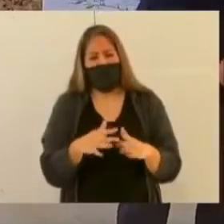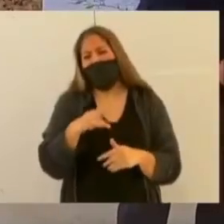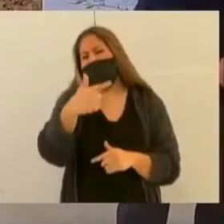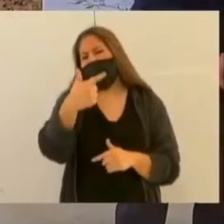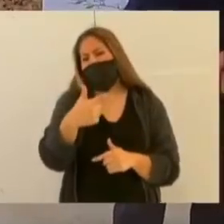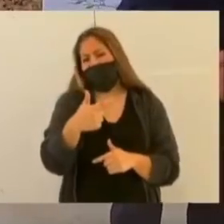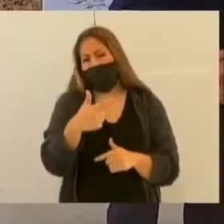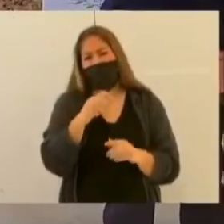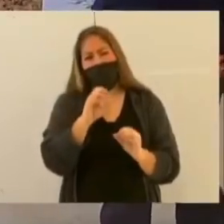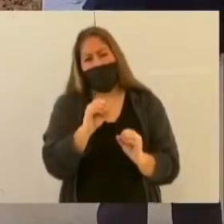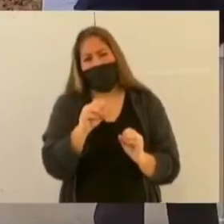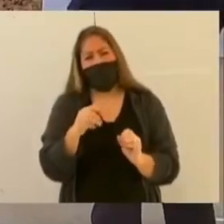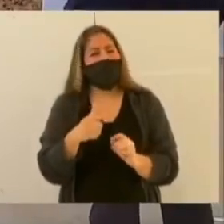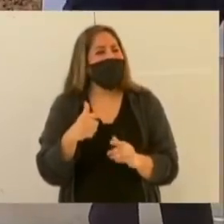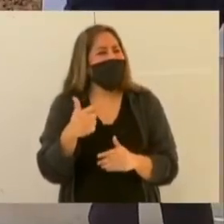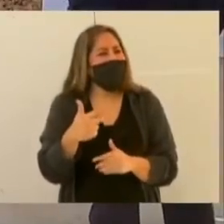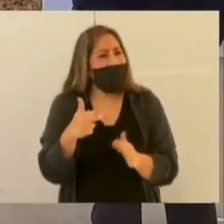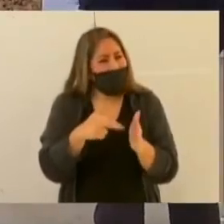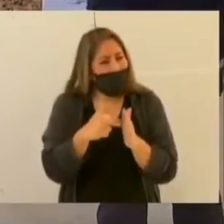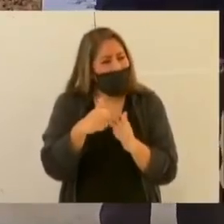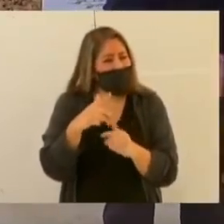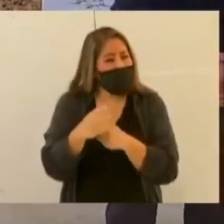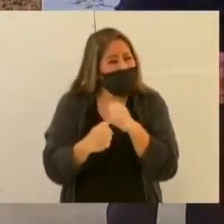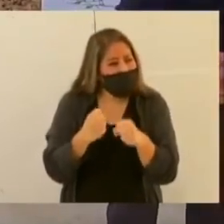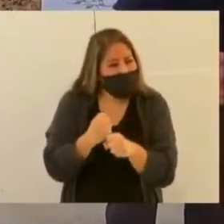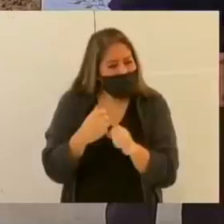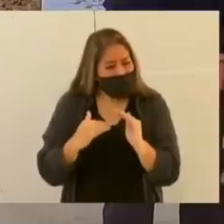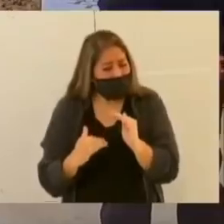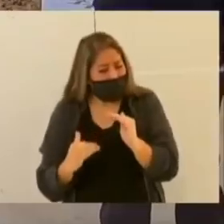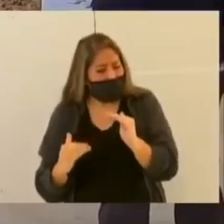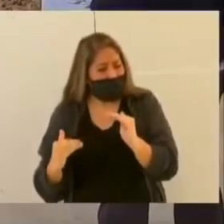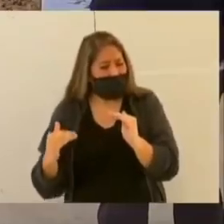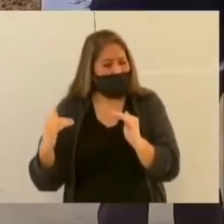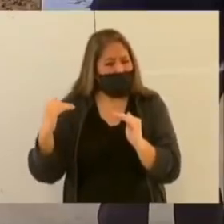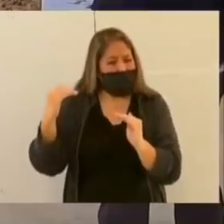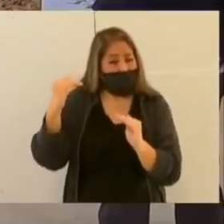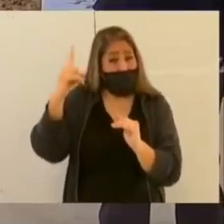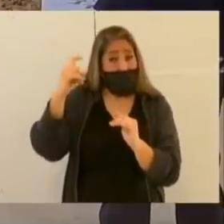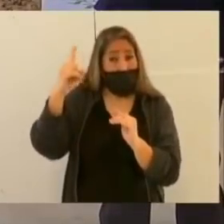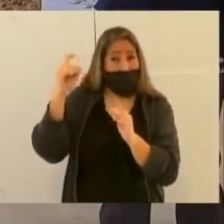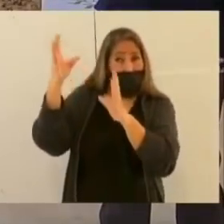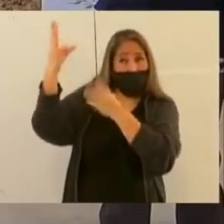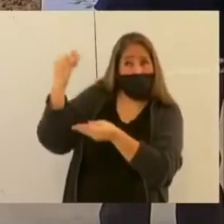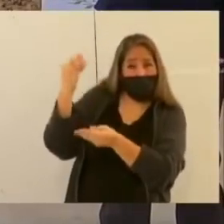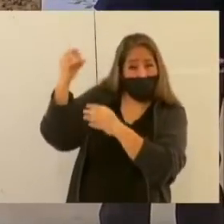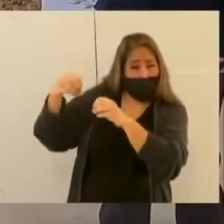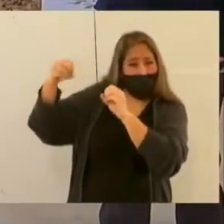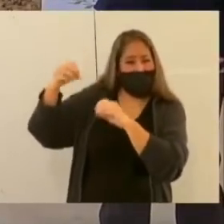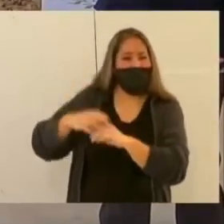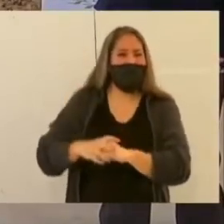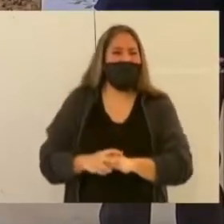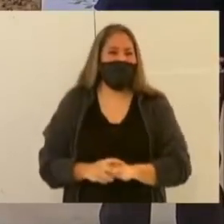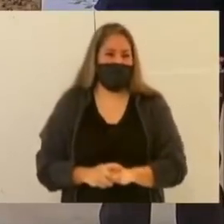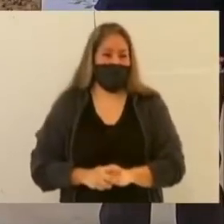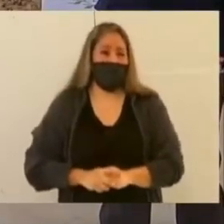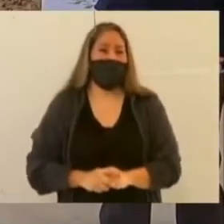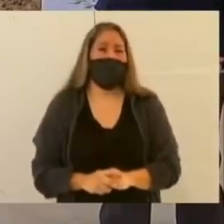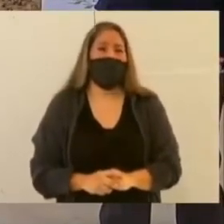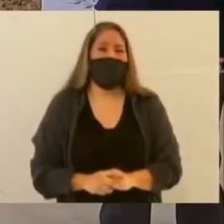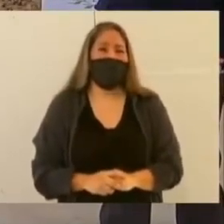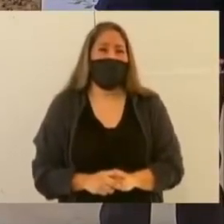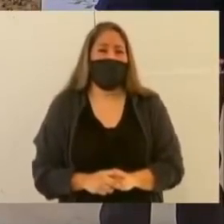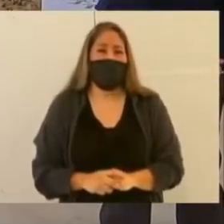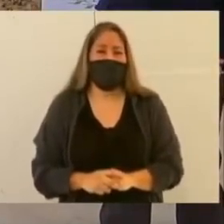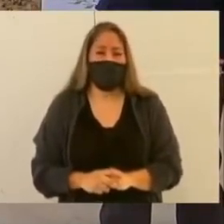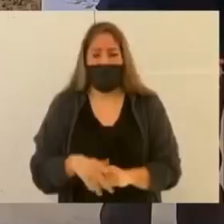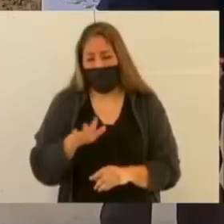año. Es una afectación importantísima a los acuíferos, al acuífero principal de la